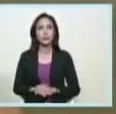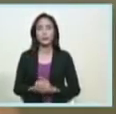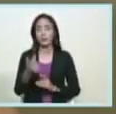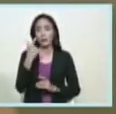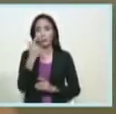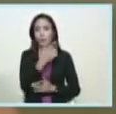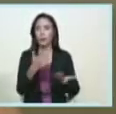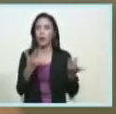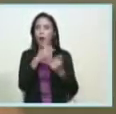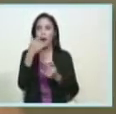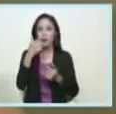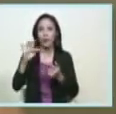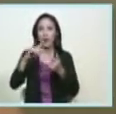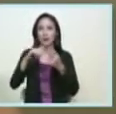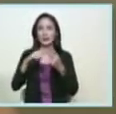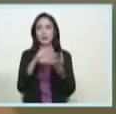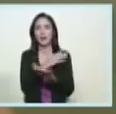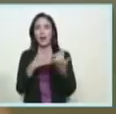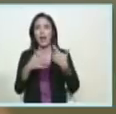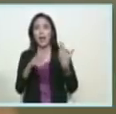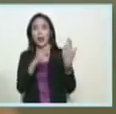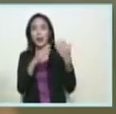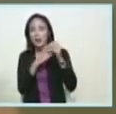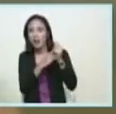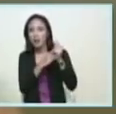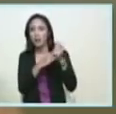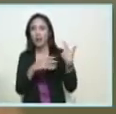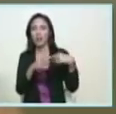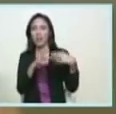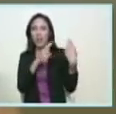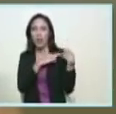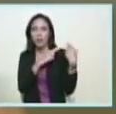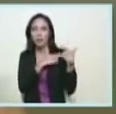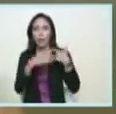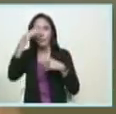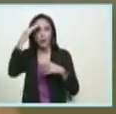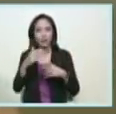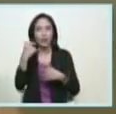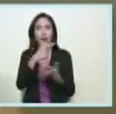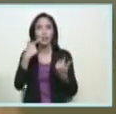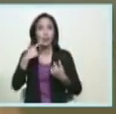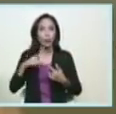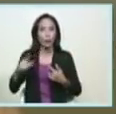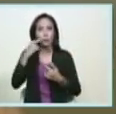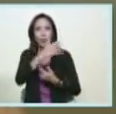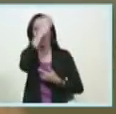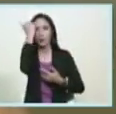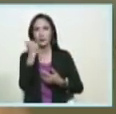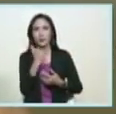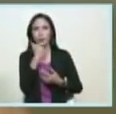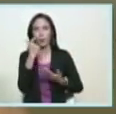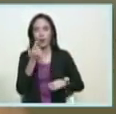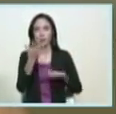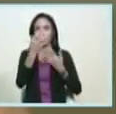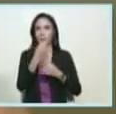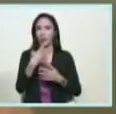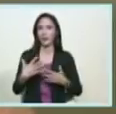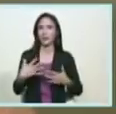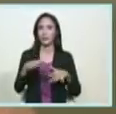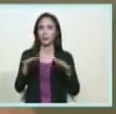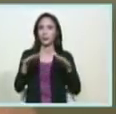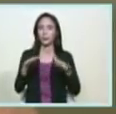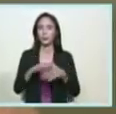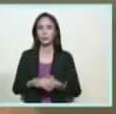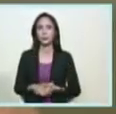mariscal de francia- coronel del ejército ruso francisco de miranda na guará padrino gran